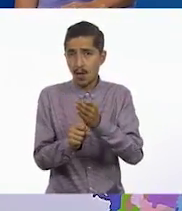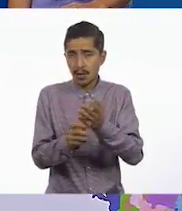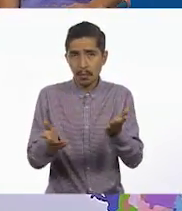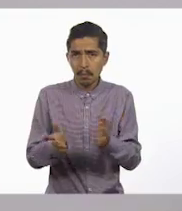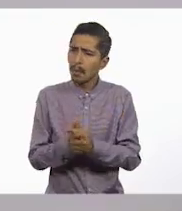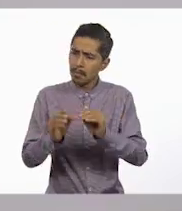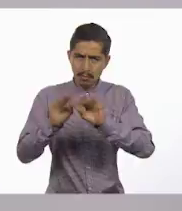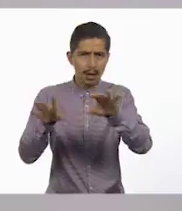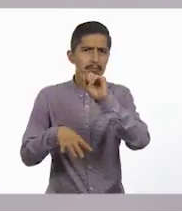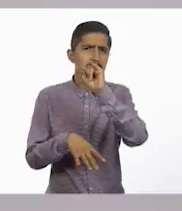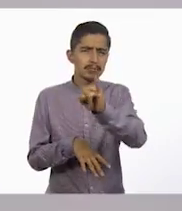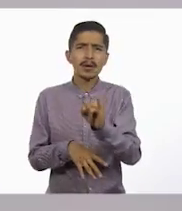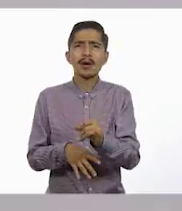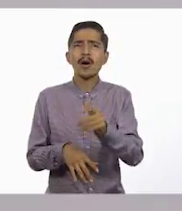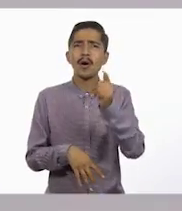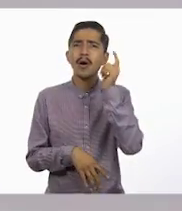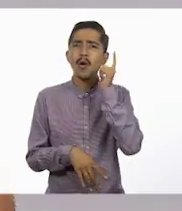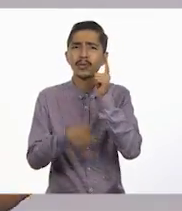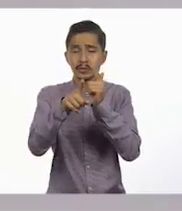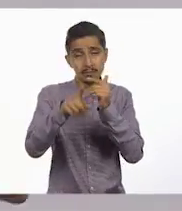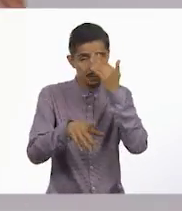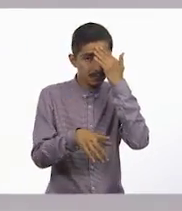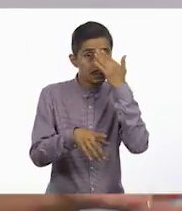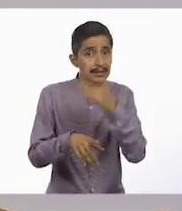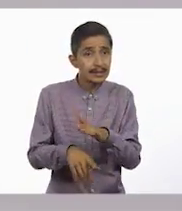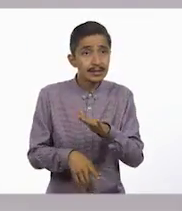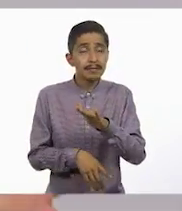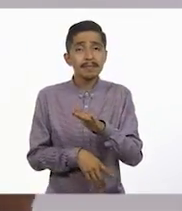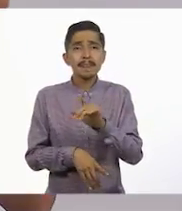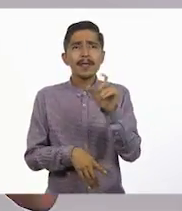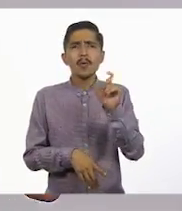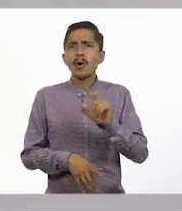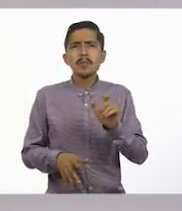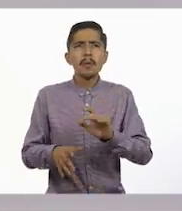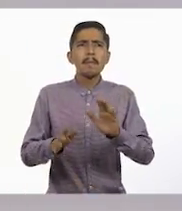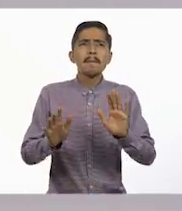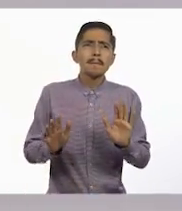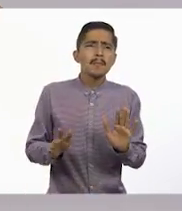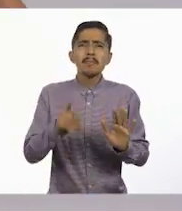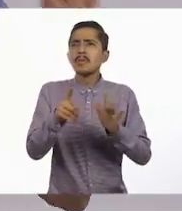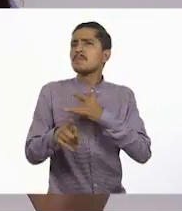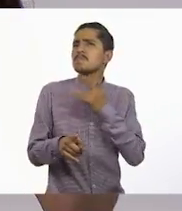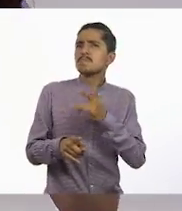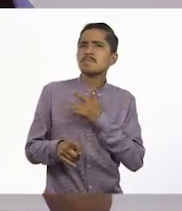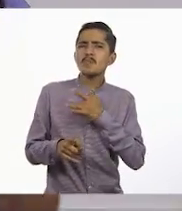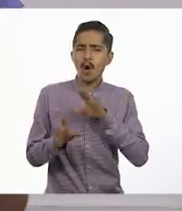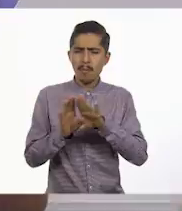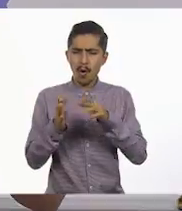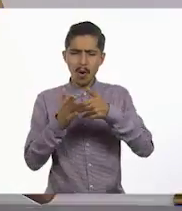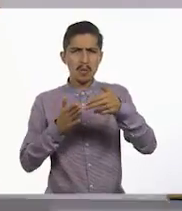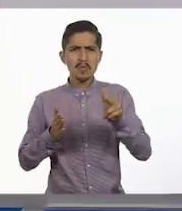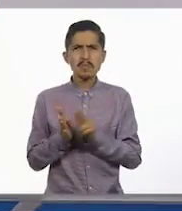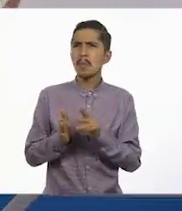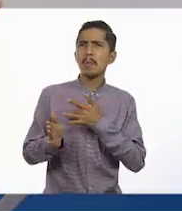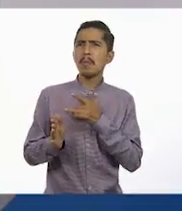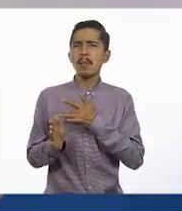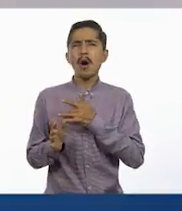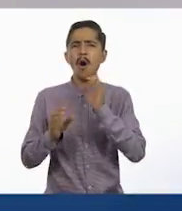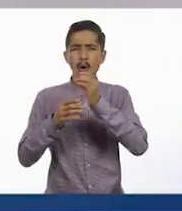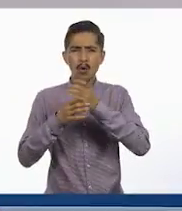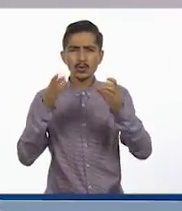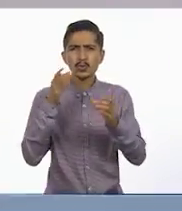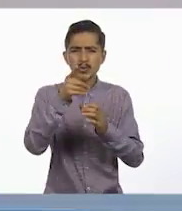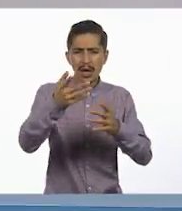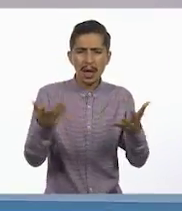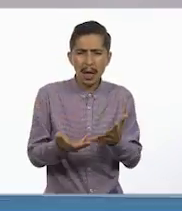claro, me encantaría que supieran que aun cuando no seamos o no nos sintamos como héroes o que creamos que las cosas que